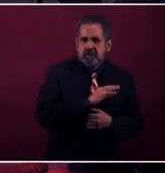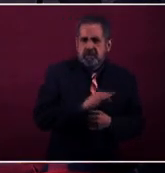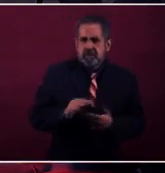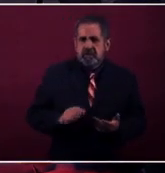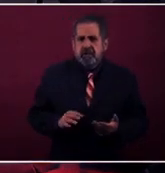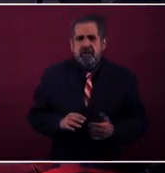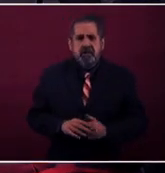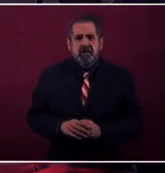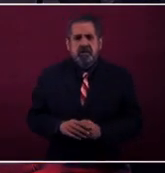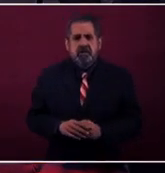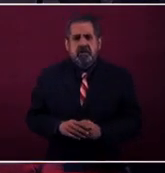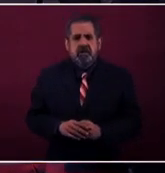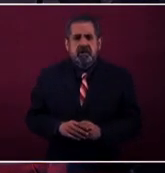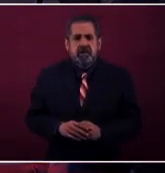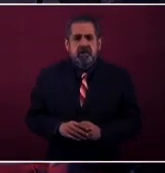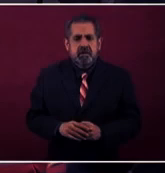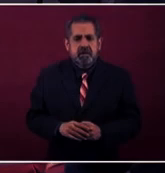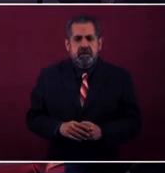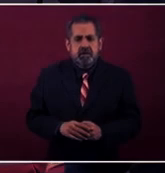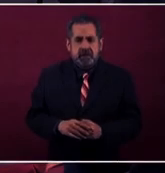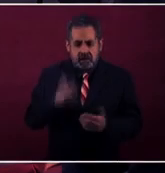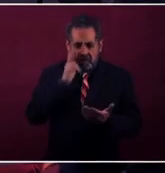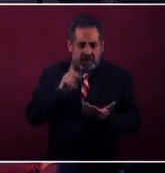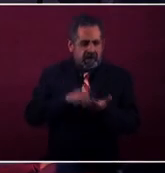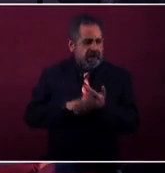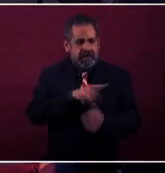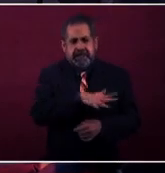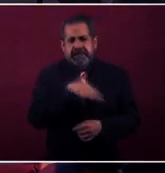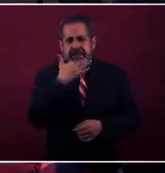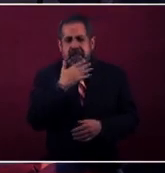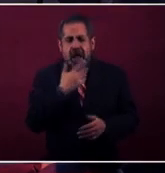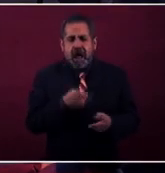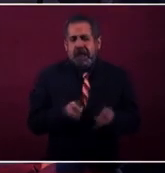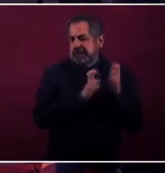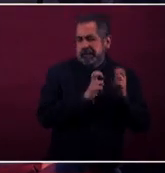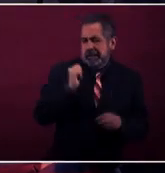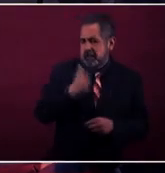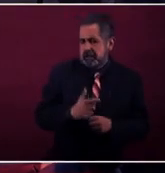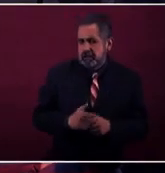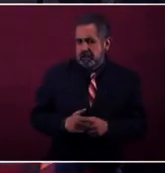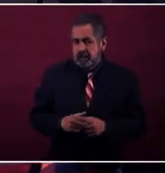Las pruebas de una tranza.